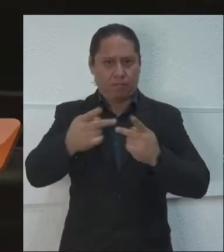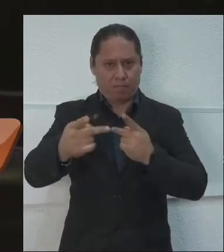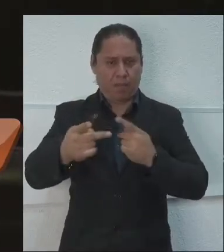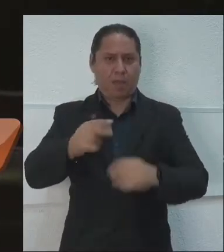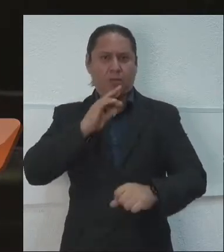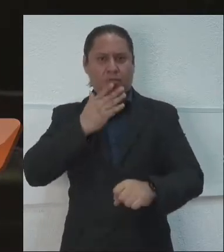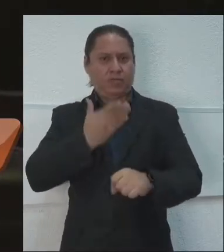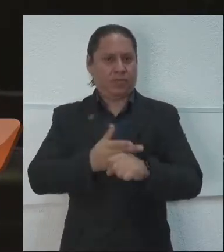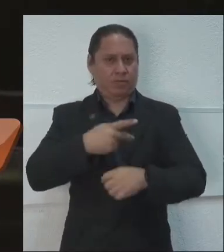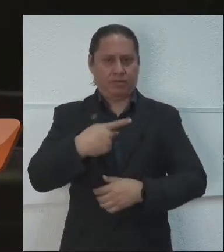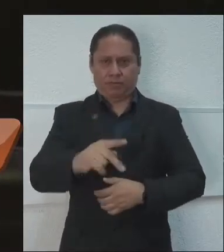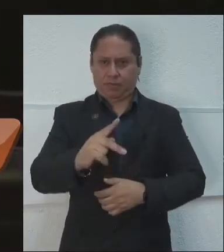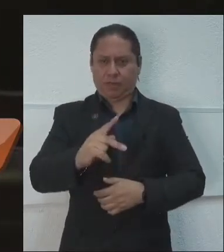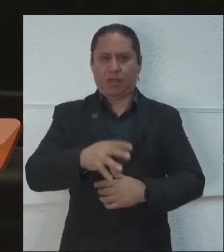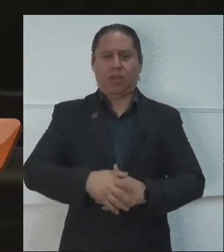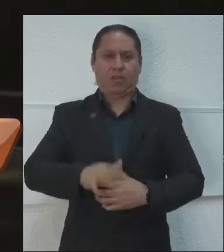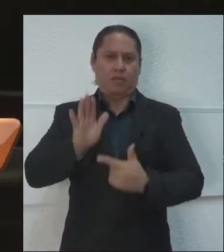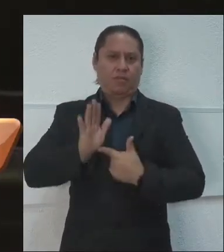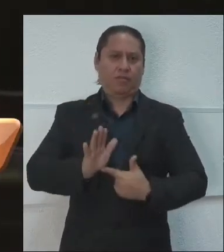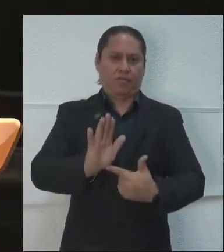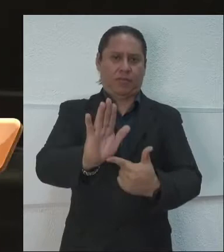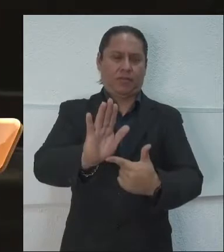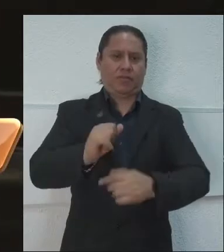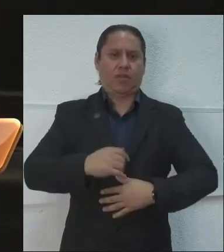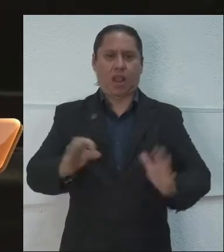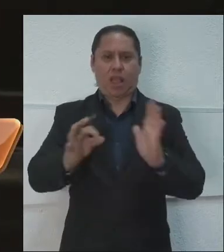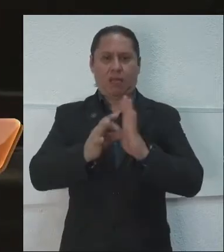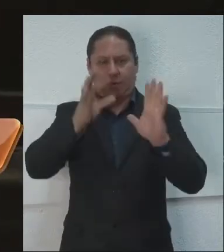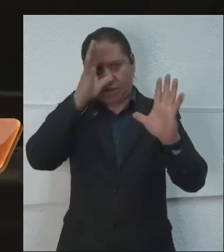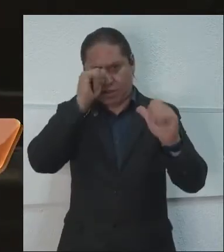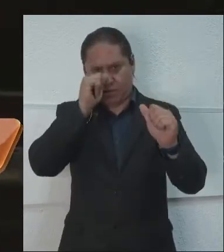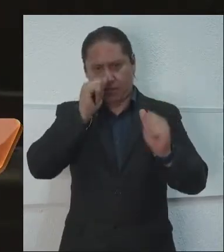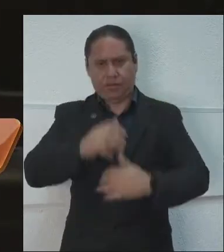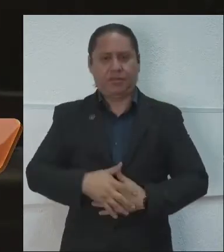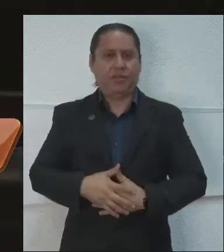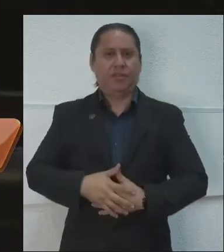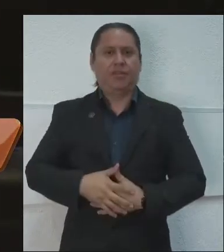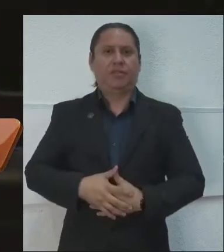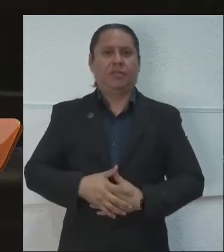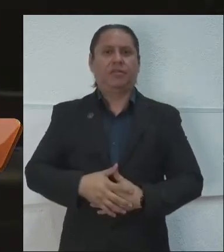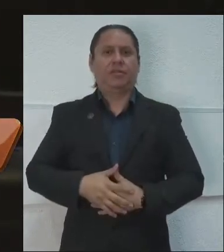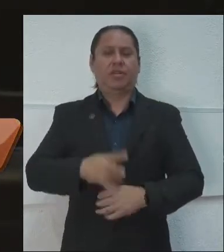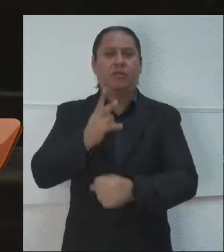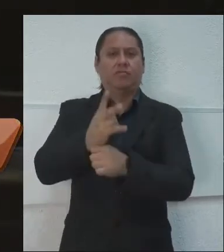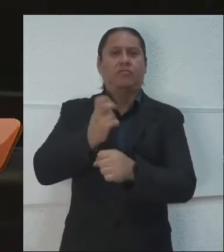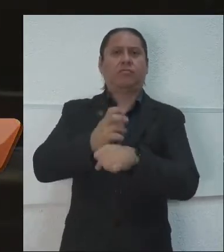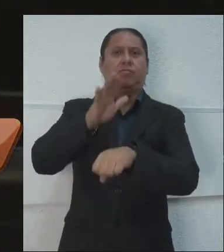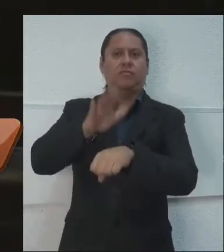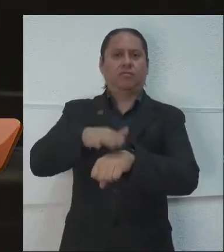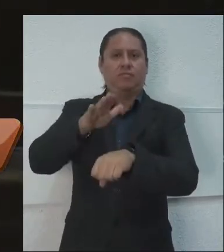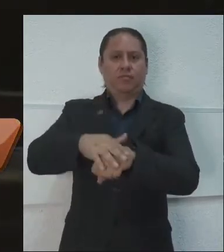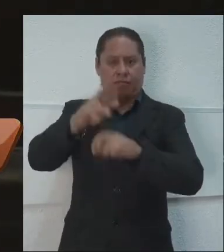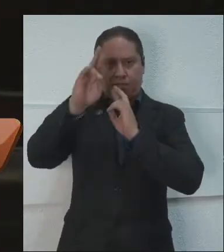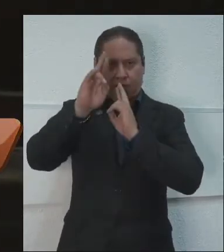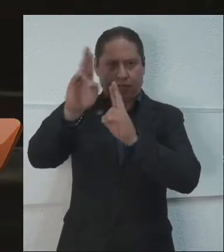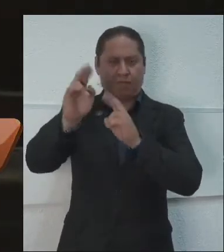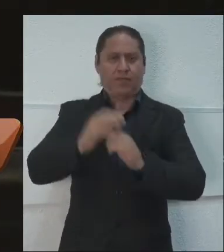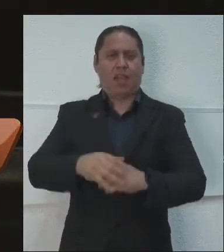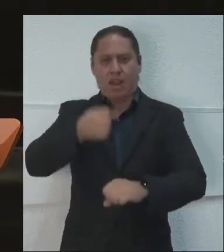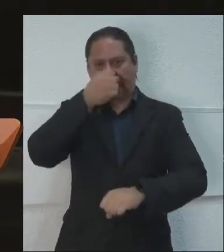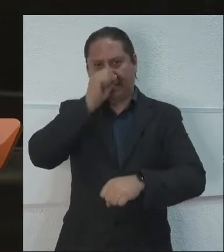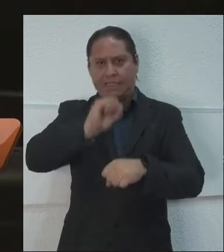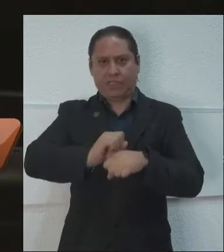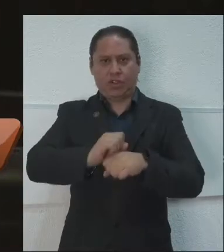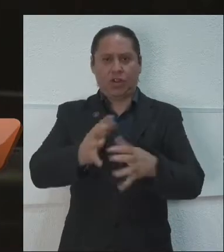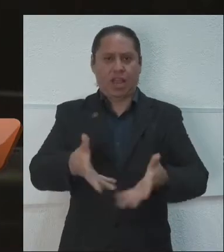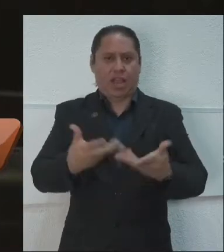legislativo correspondiente de la presente proposición con punto de acuerdo, por el que se exhorta respetuosamente a la Secretaría